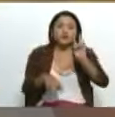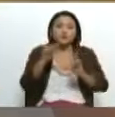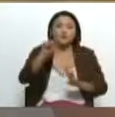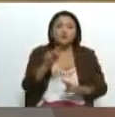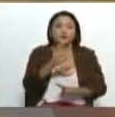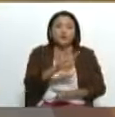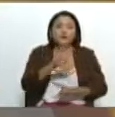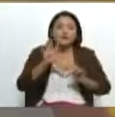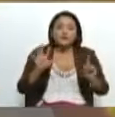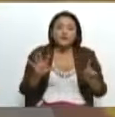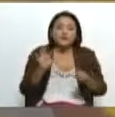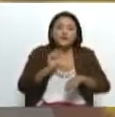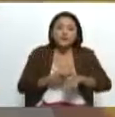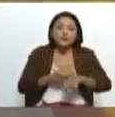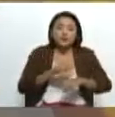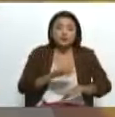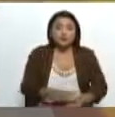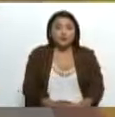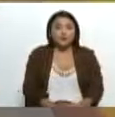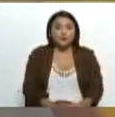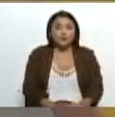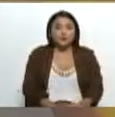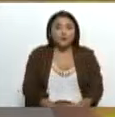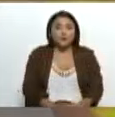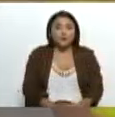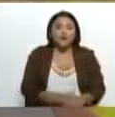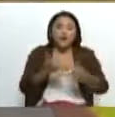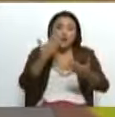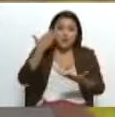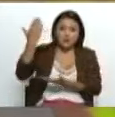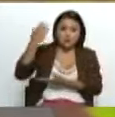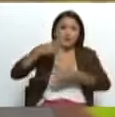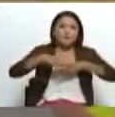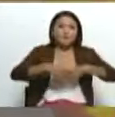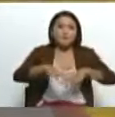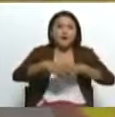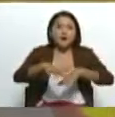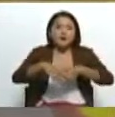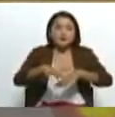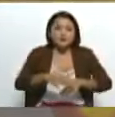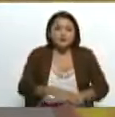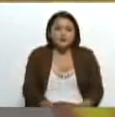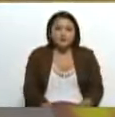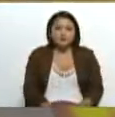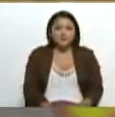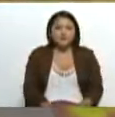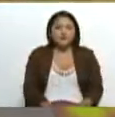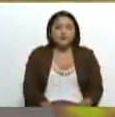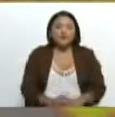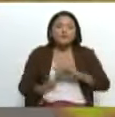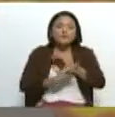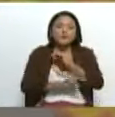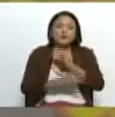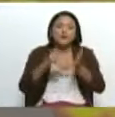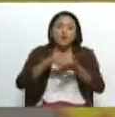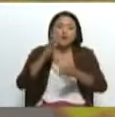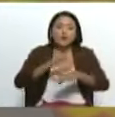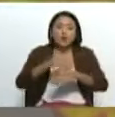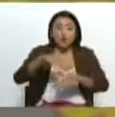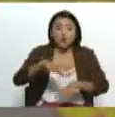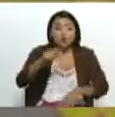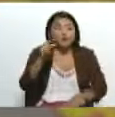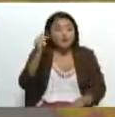12:46 minutos del mediodía. Nos vamos nuevamente a la movilización que se realiza en el centro de Caracas a propósito del Día de la